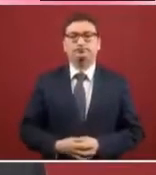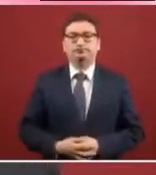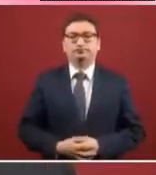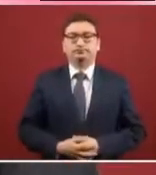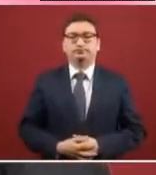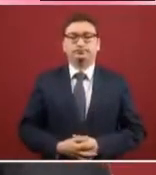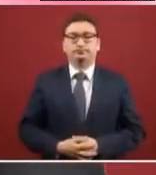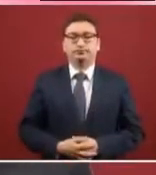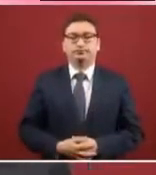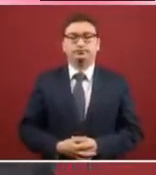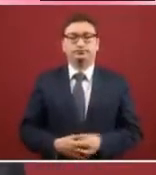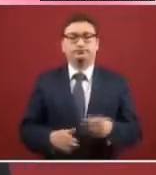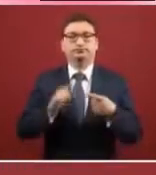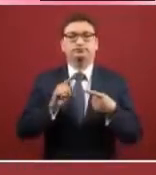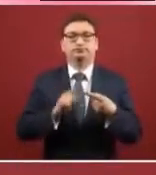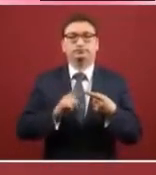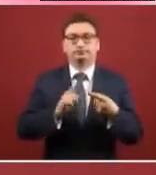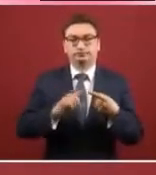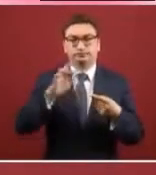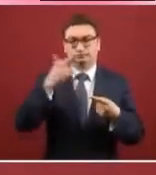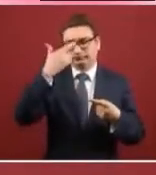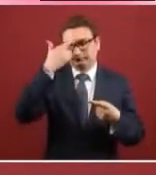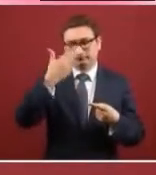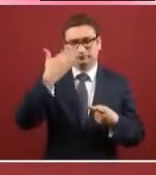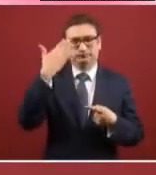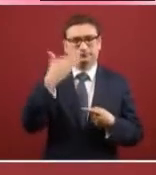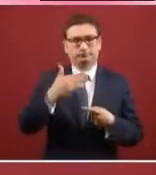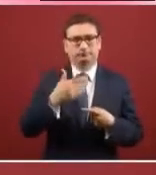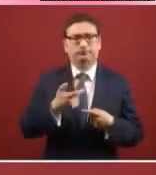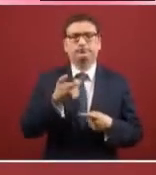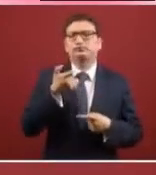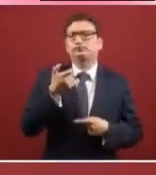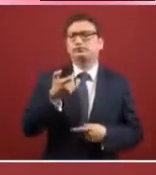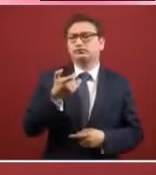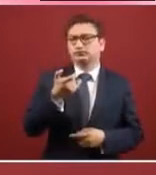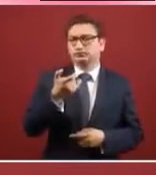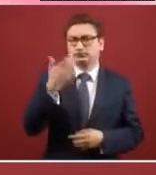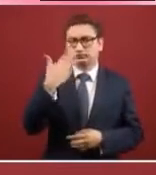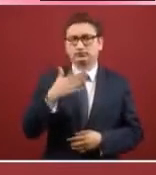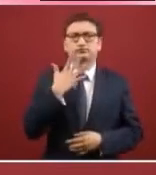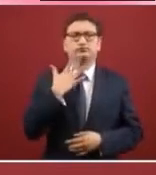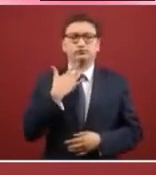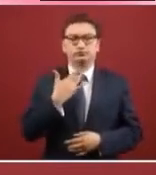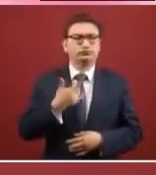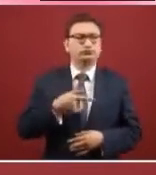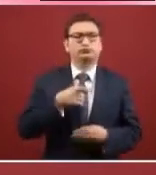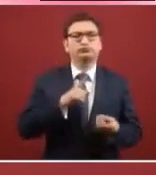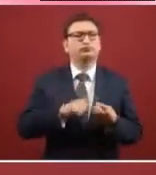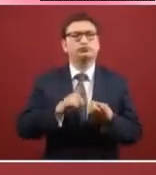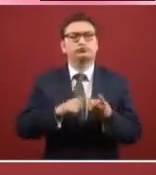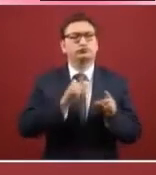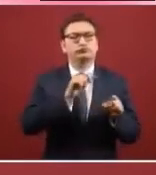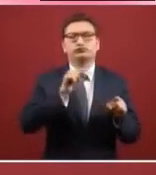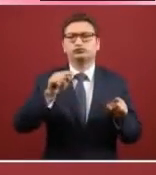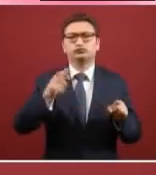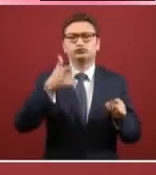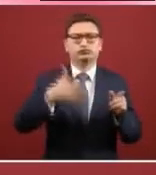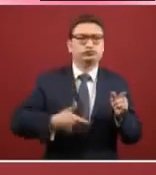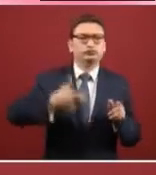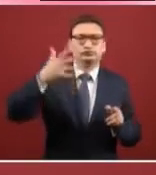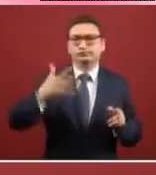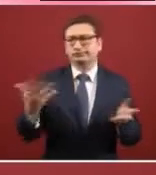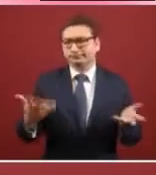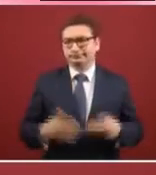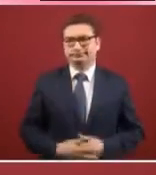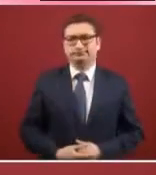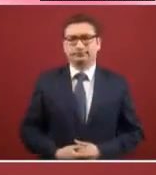and answers. ¿Quién es quién en los precios? First, who's who in the prices? Las gasolinas. Of gas. Que es